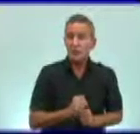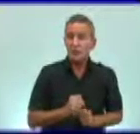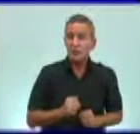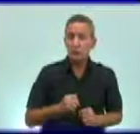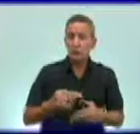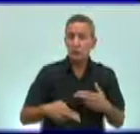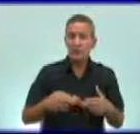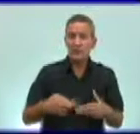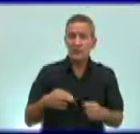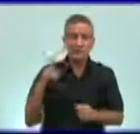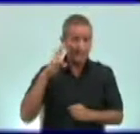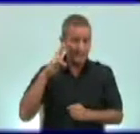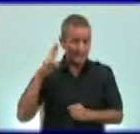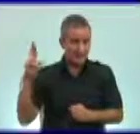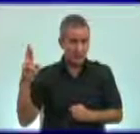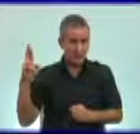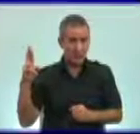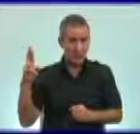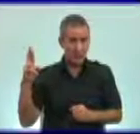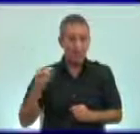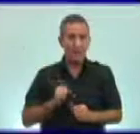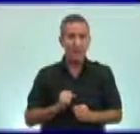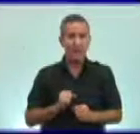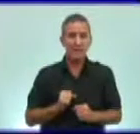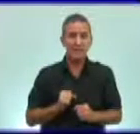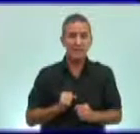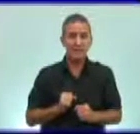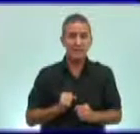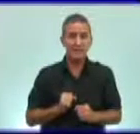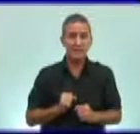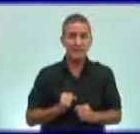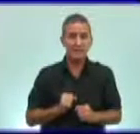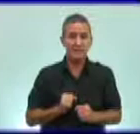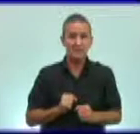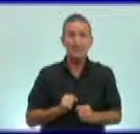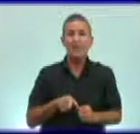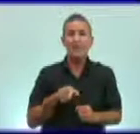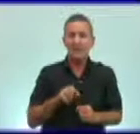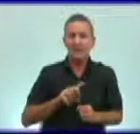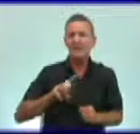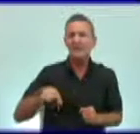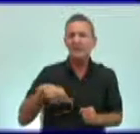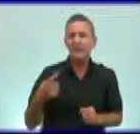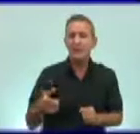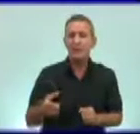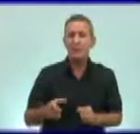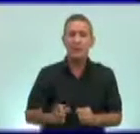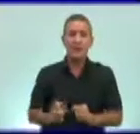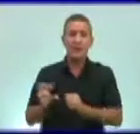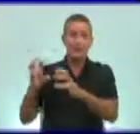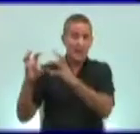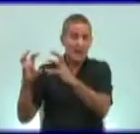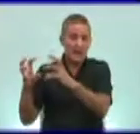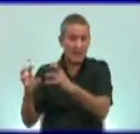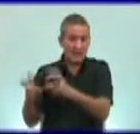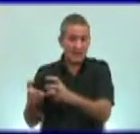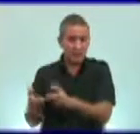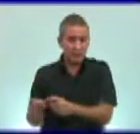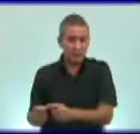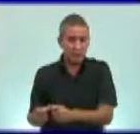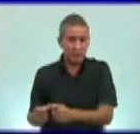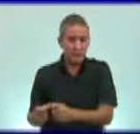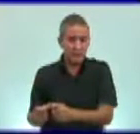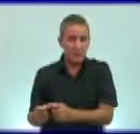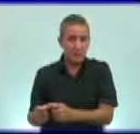una reacción de igual magnitud de la contrarrevolución. Es importante escuchar esto, porque a